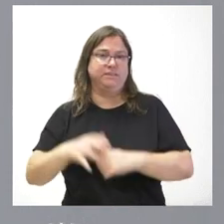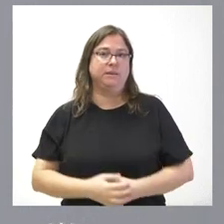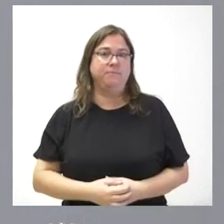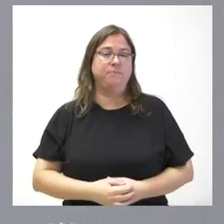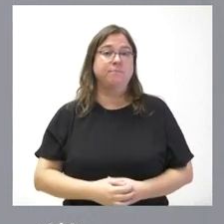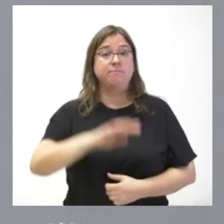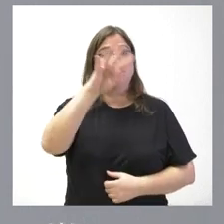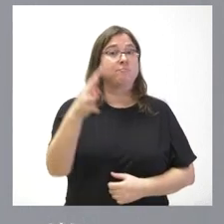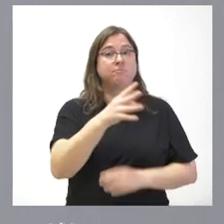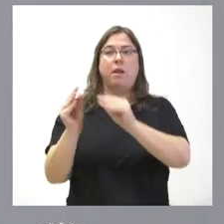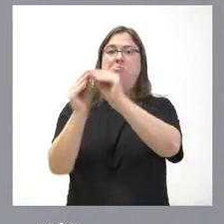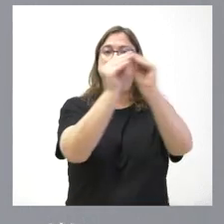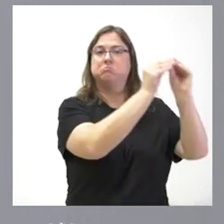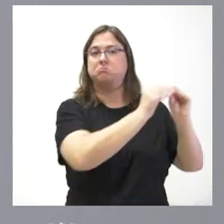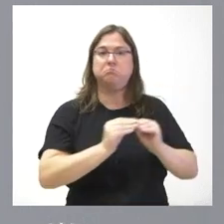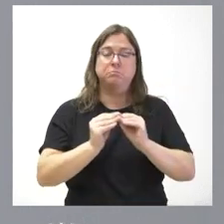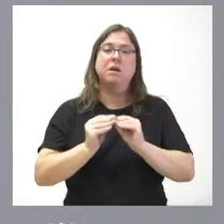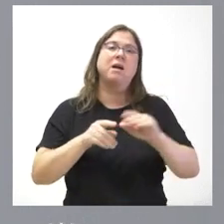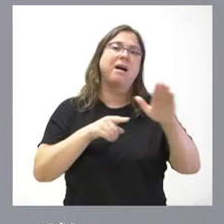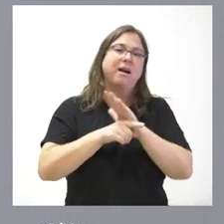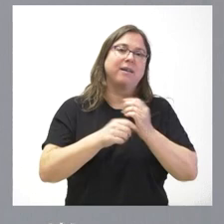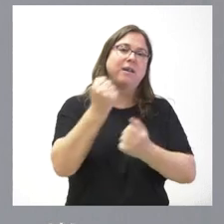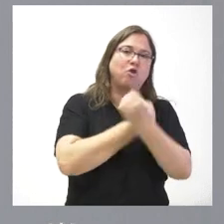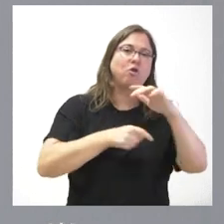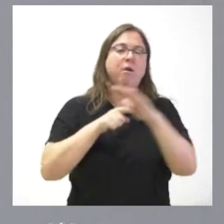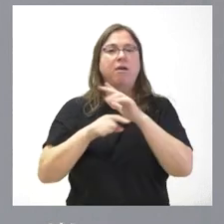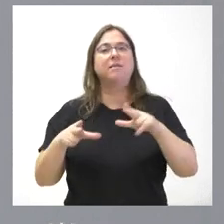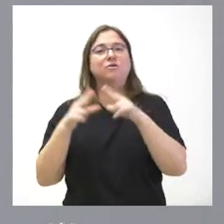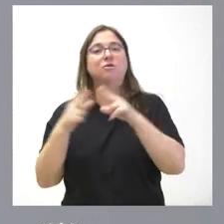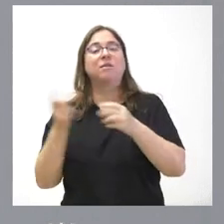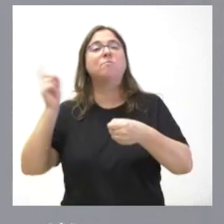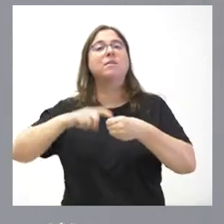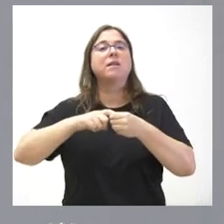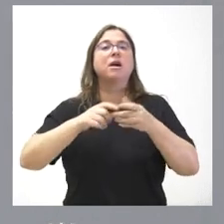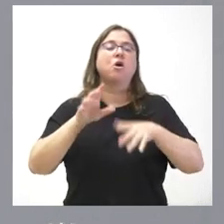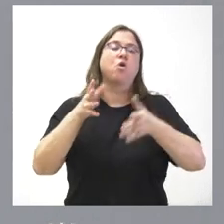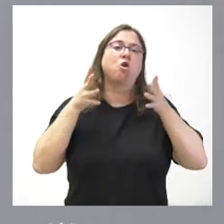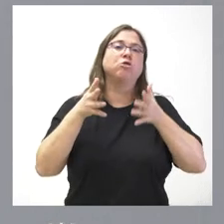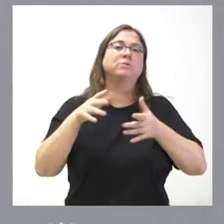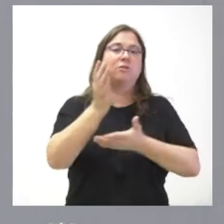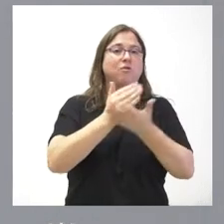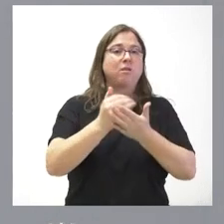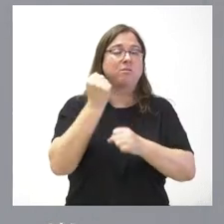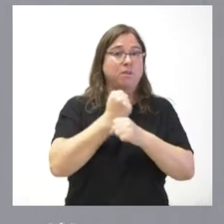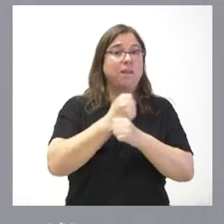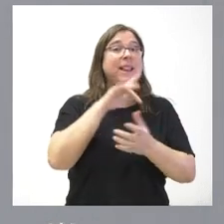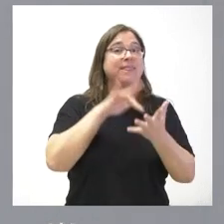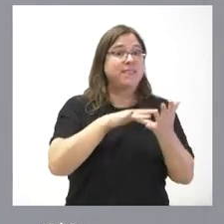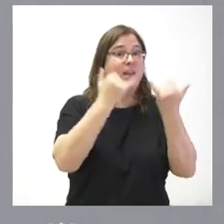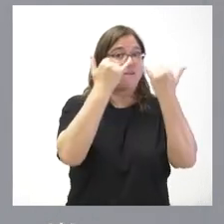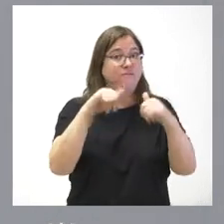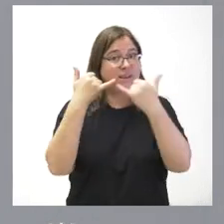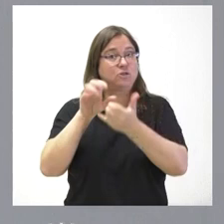ha tenido el apoyo unánime de los agentes sociales de Castilla y León representados en el consejo Regional de trabajo y por tanto los días festivos en